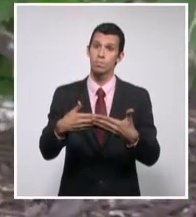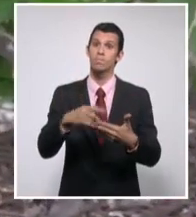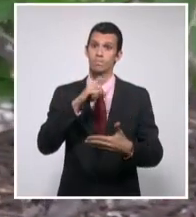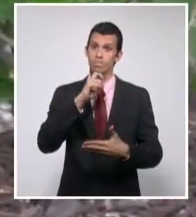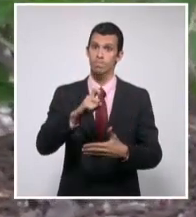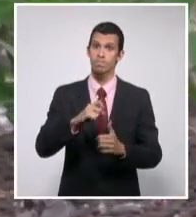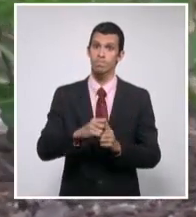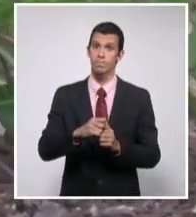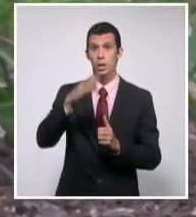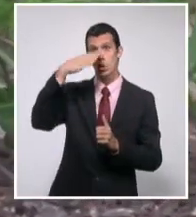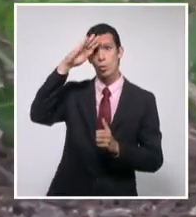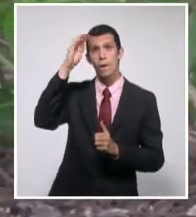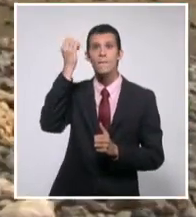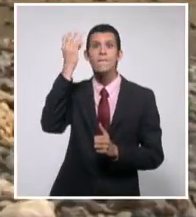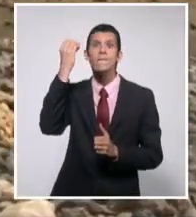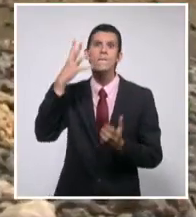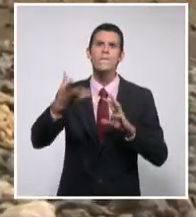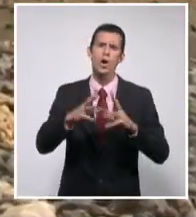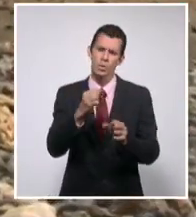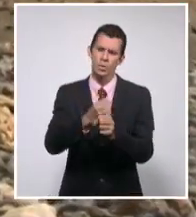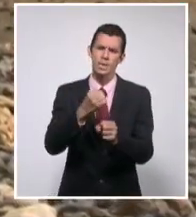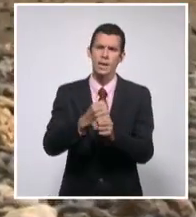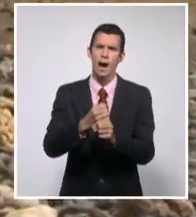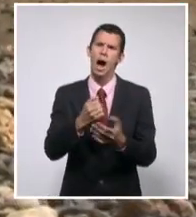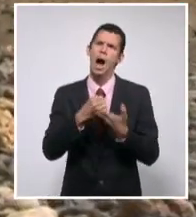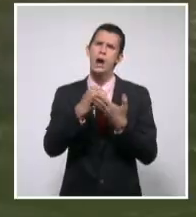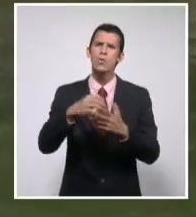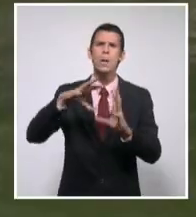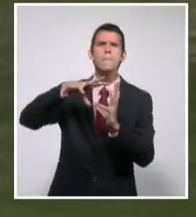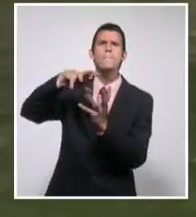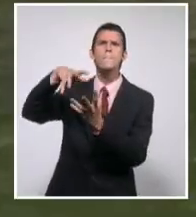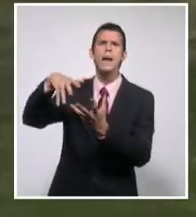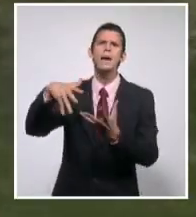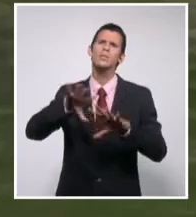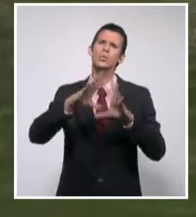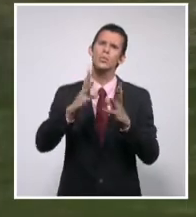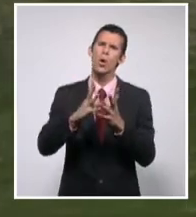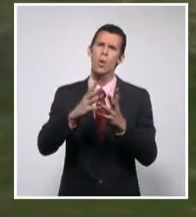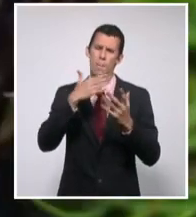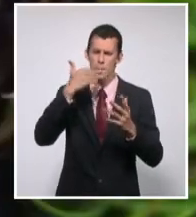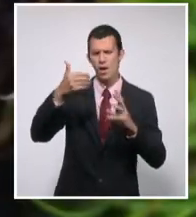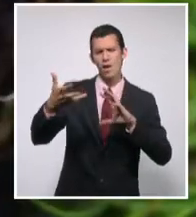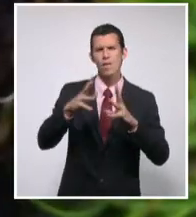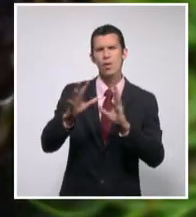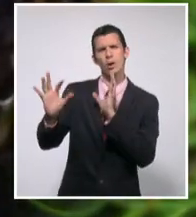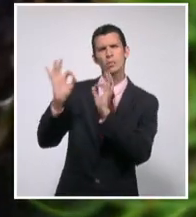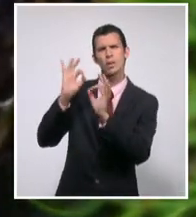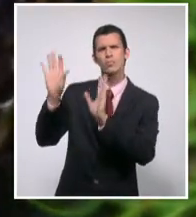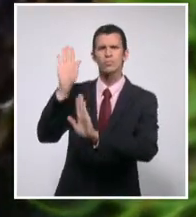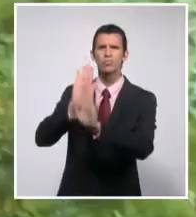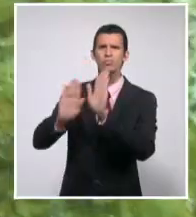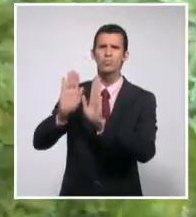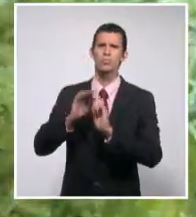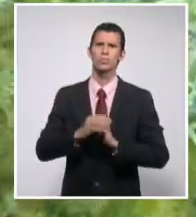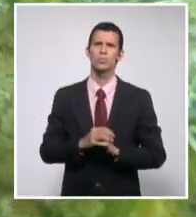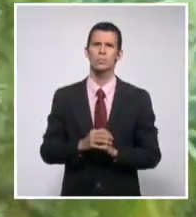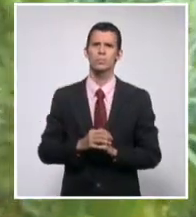que ayuden a proteger la salud del planeta. También por vías que lleven a ganarle la batalla